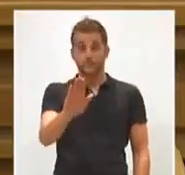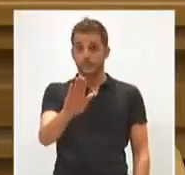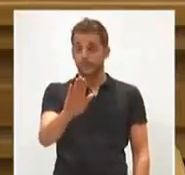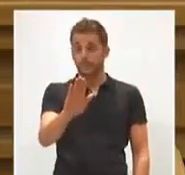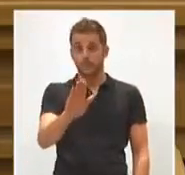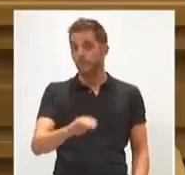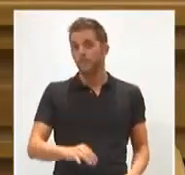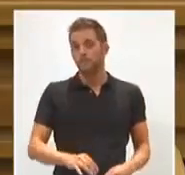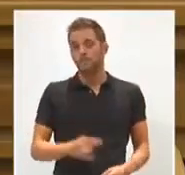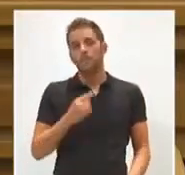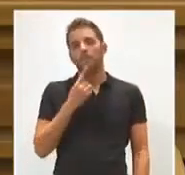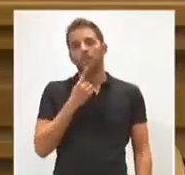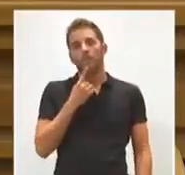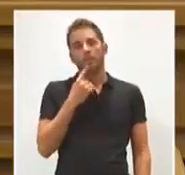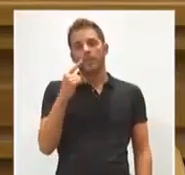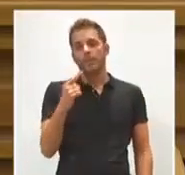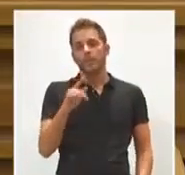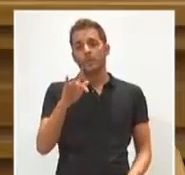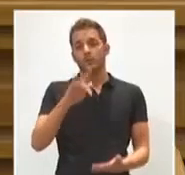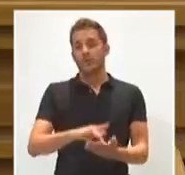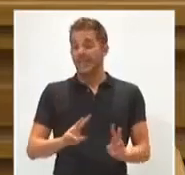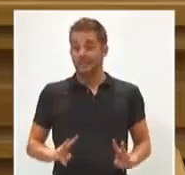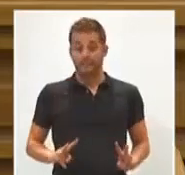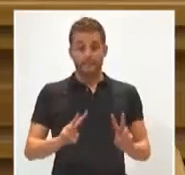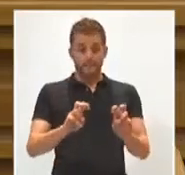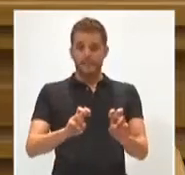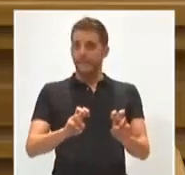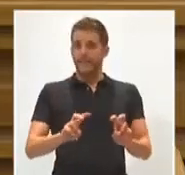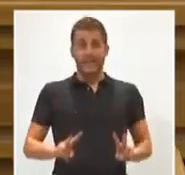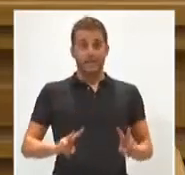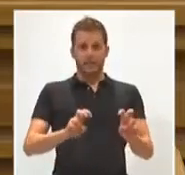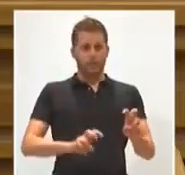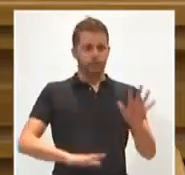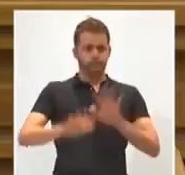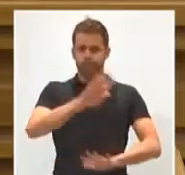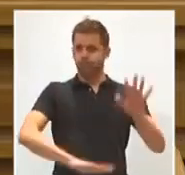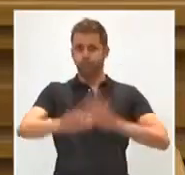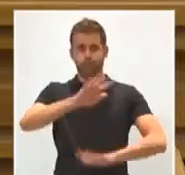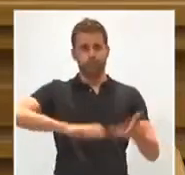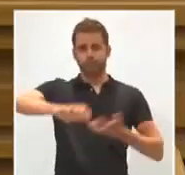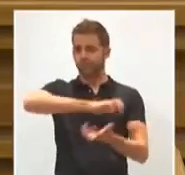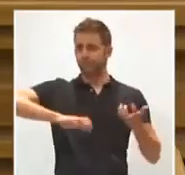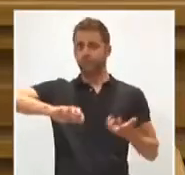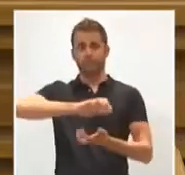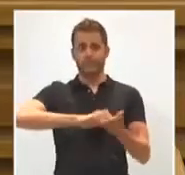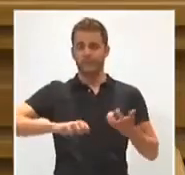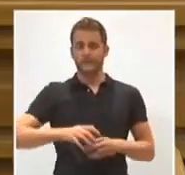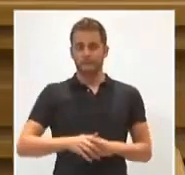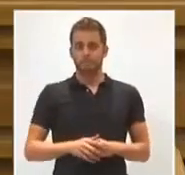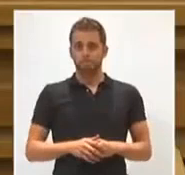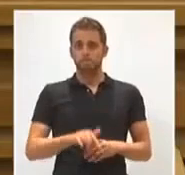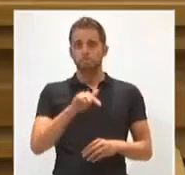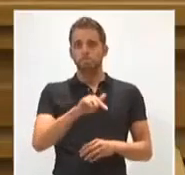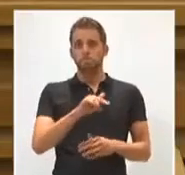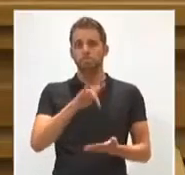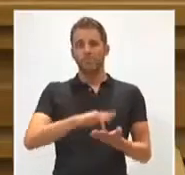d el tsunami inicial el terremoto inicial que tuvo